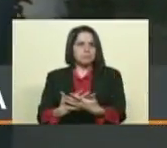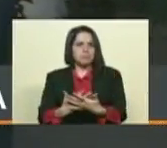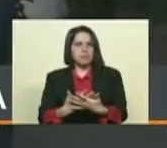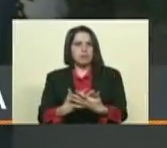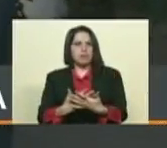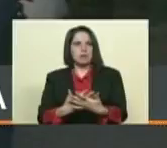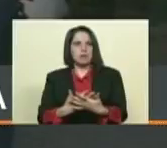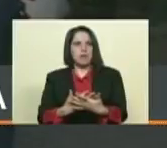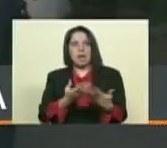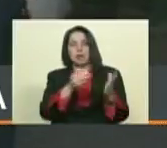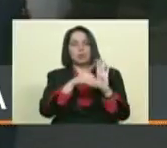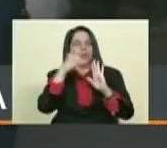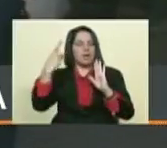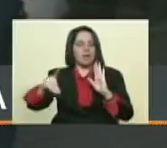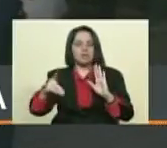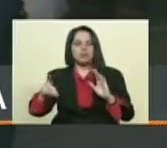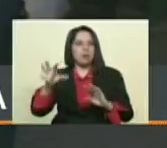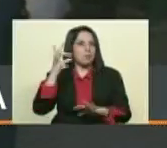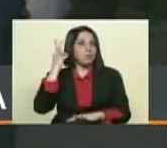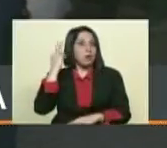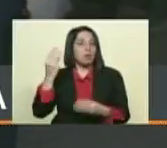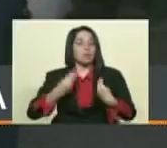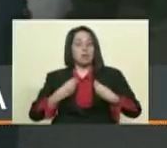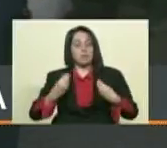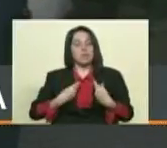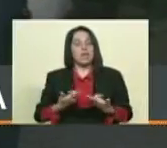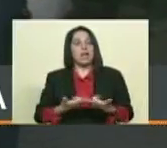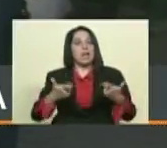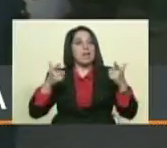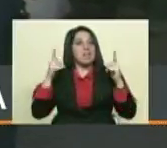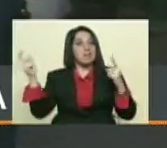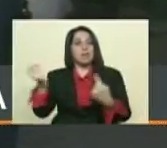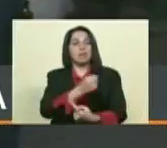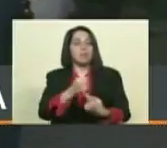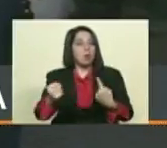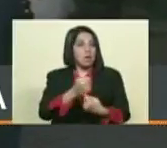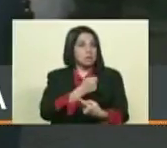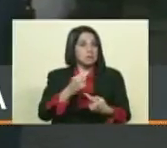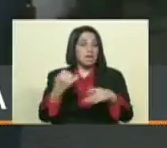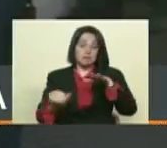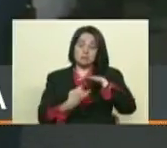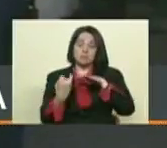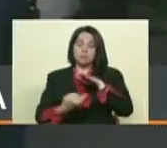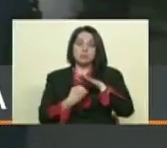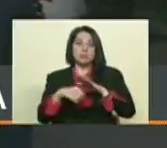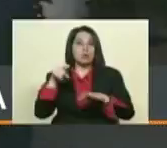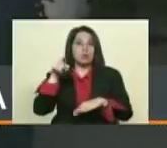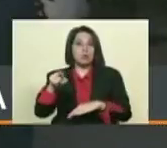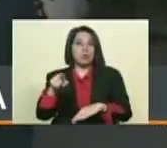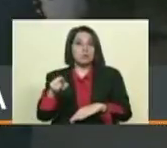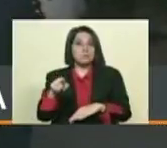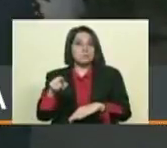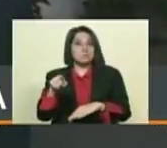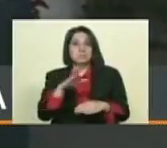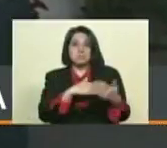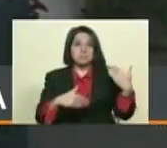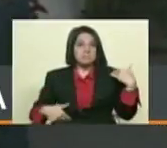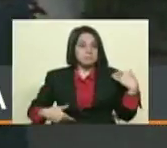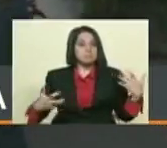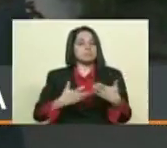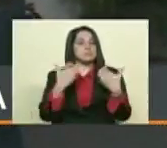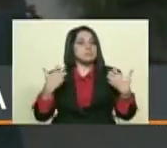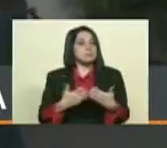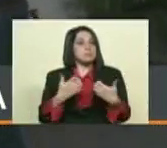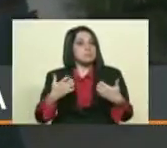ganados al derecho de nuestras mujeres a una vida libre de violencia. En esta institución entonces, presidente, estaremos entonces luchando contra